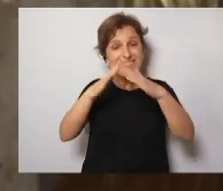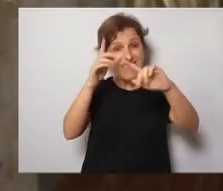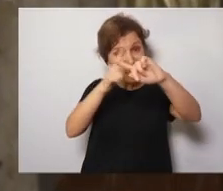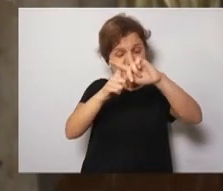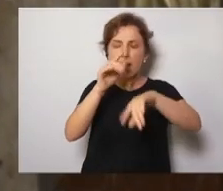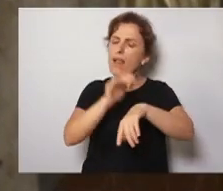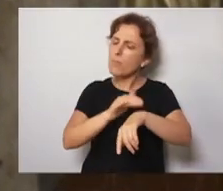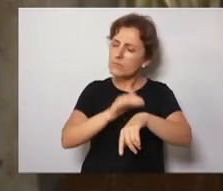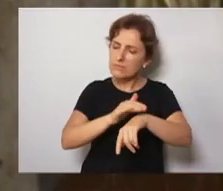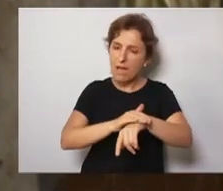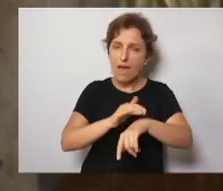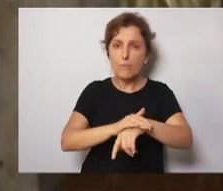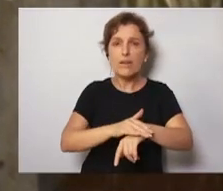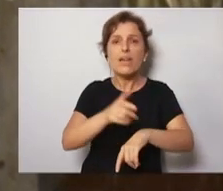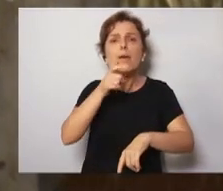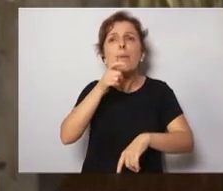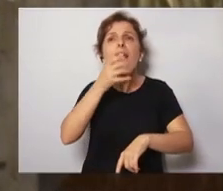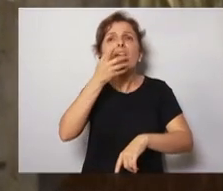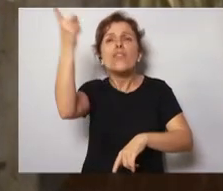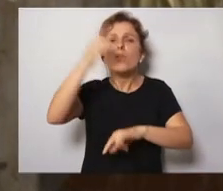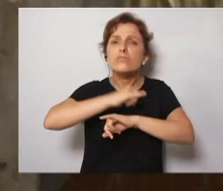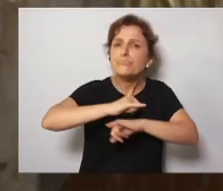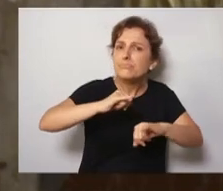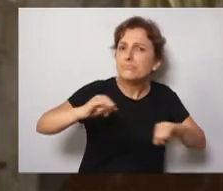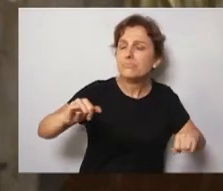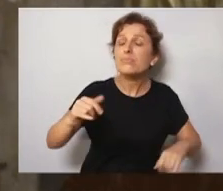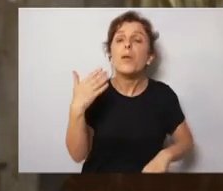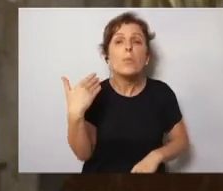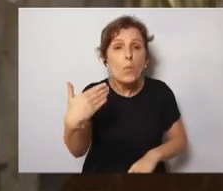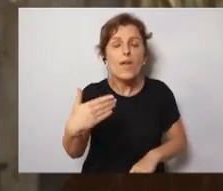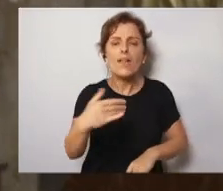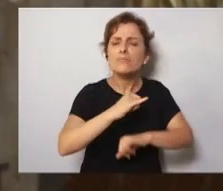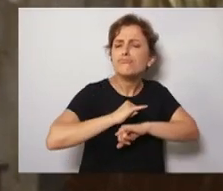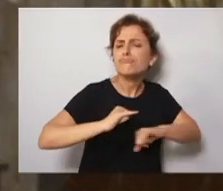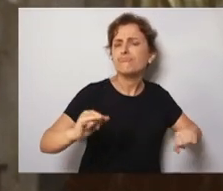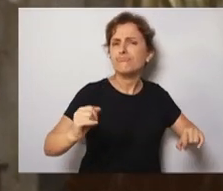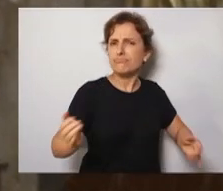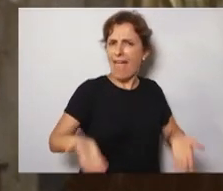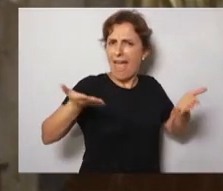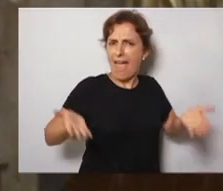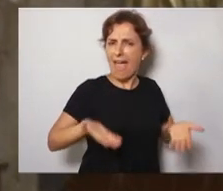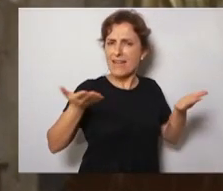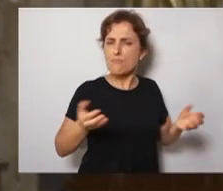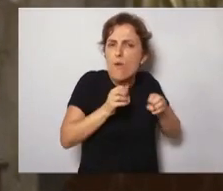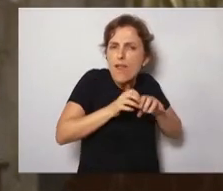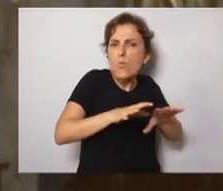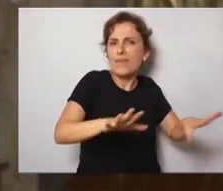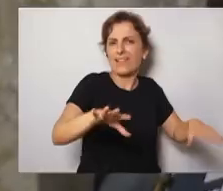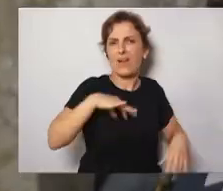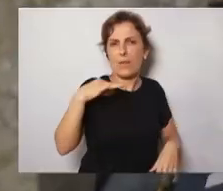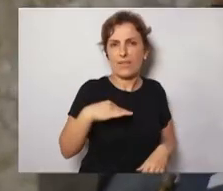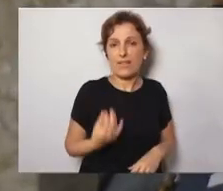predicar la palabra de dios para que sepan anunciarla con fervor iluminando la vida de los creyentes